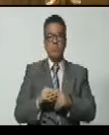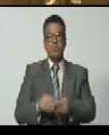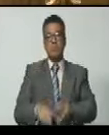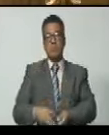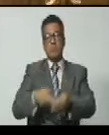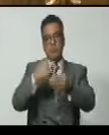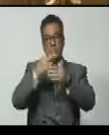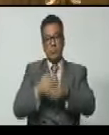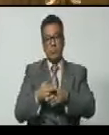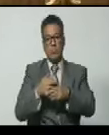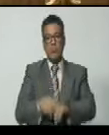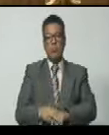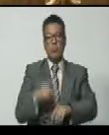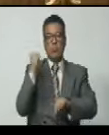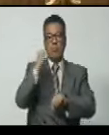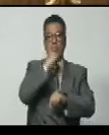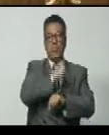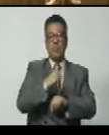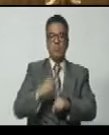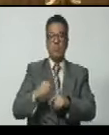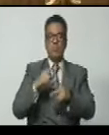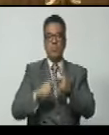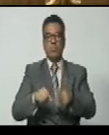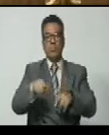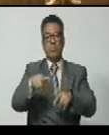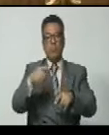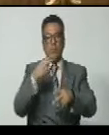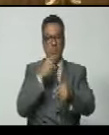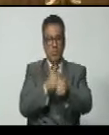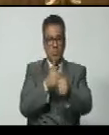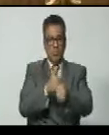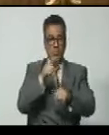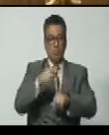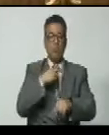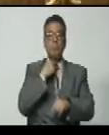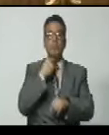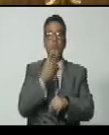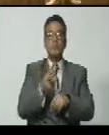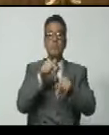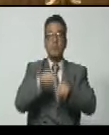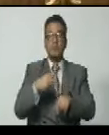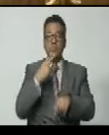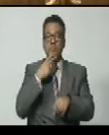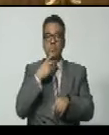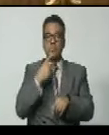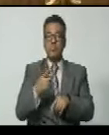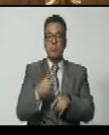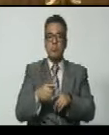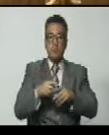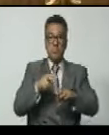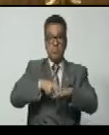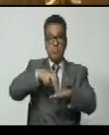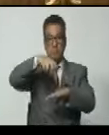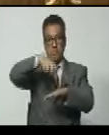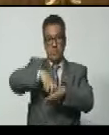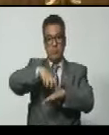el arma y asesinar a su verdugo, con el grito, porque le pedían que se